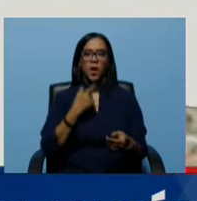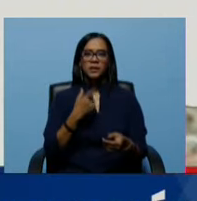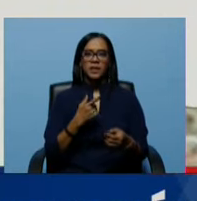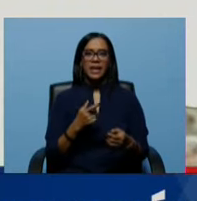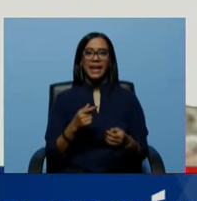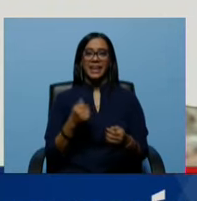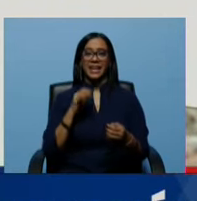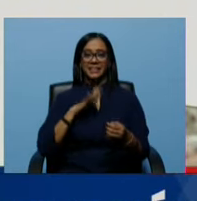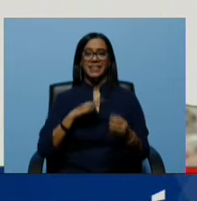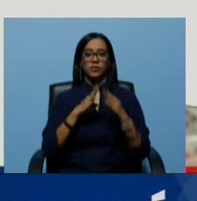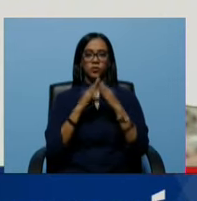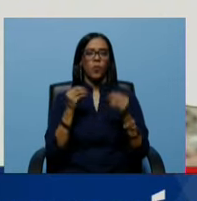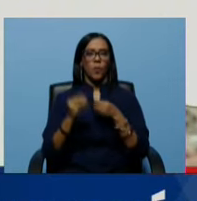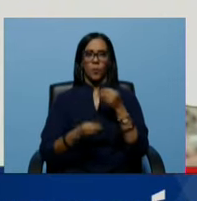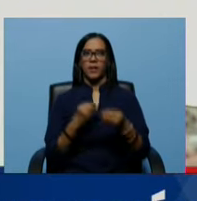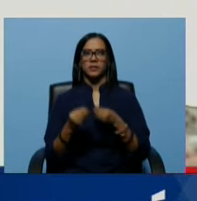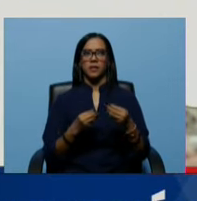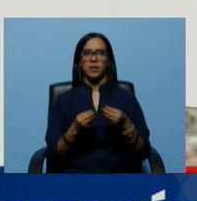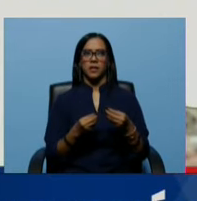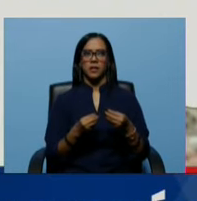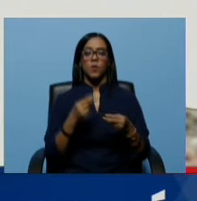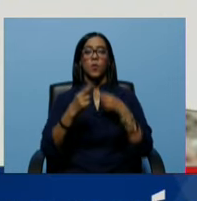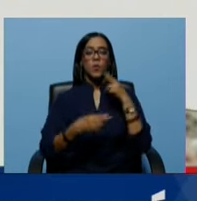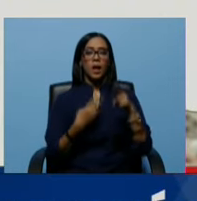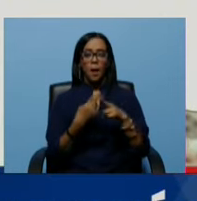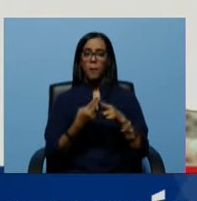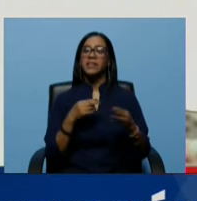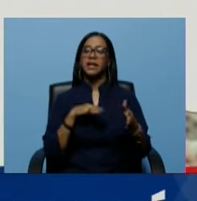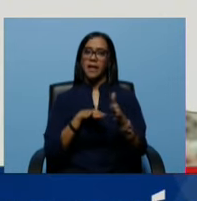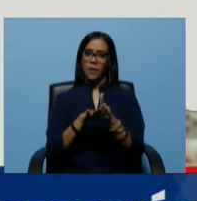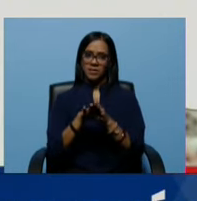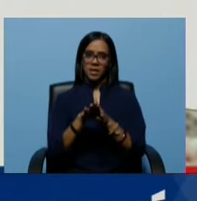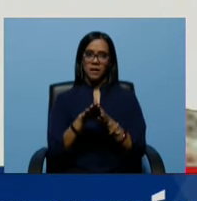por hacer. Unos puertos